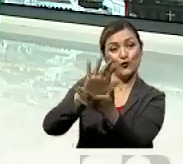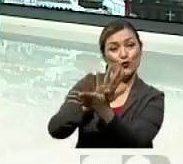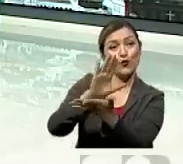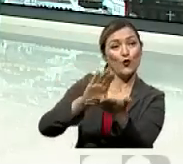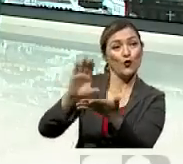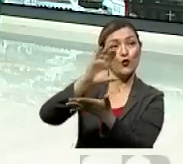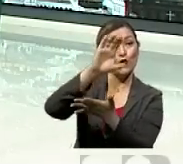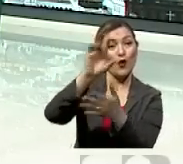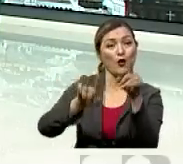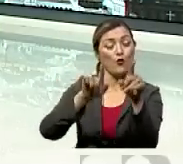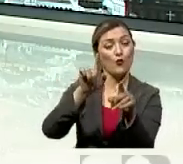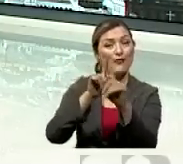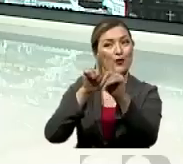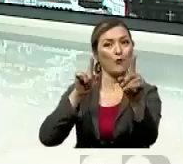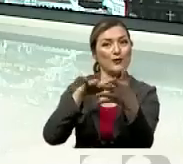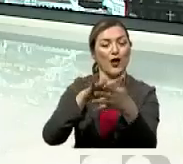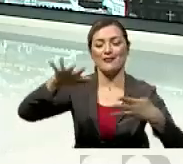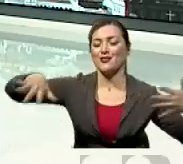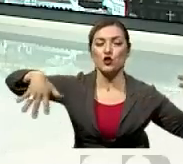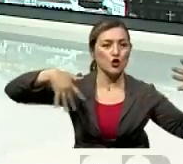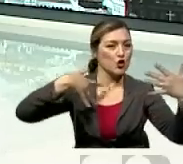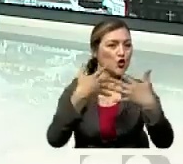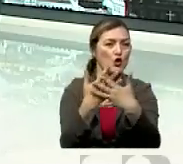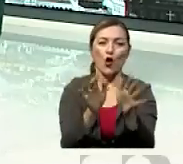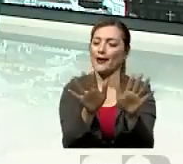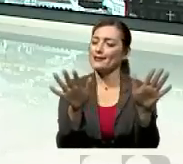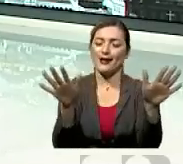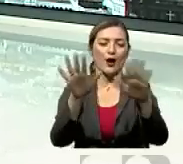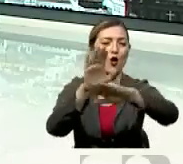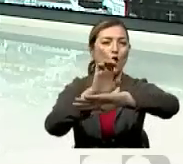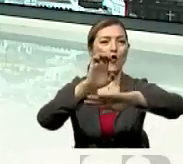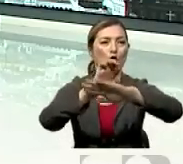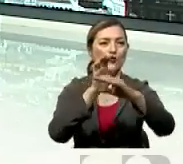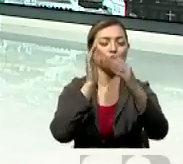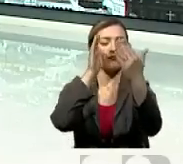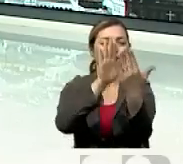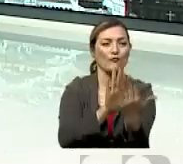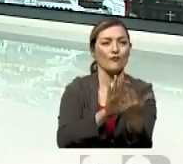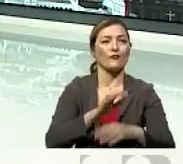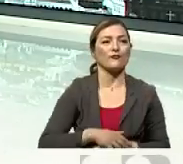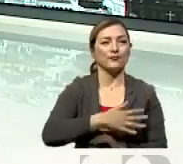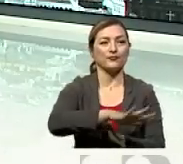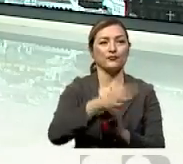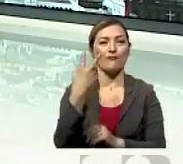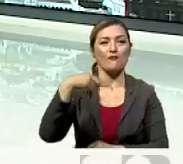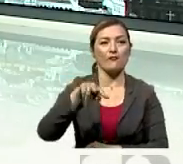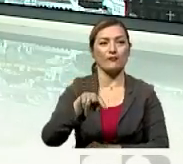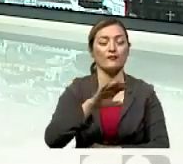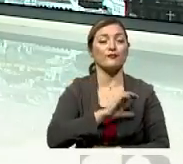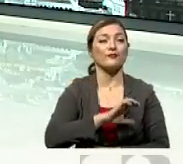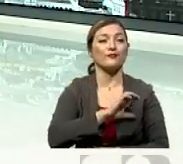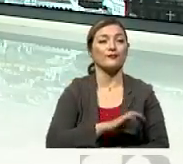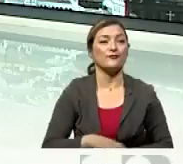estuvieron todavía de manera virtual. Hoy lo hacen todos de manera presencial. Y ya veíamos, en cambio, cómo está el ambiente a esta hora en esta institución